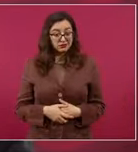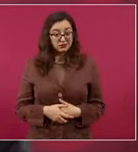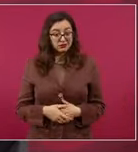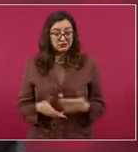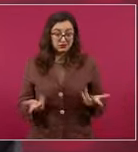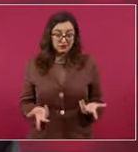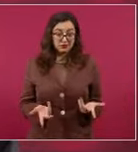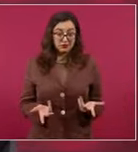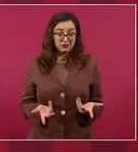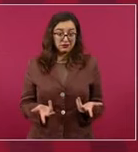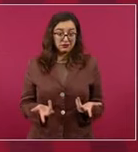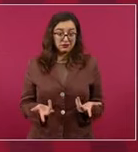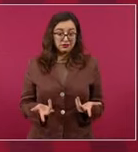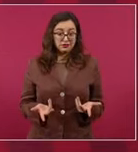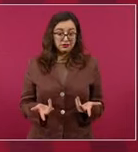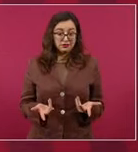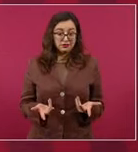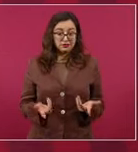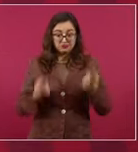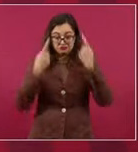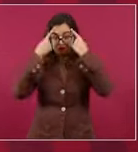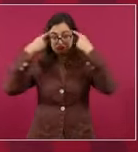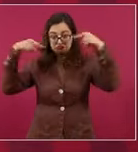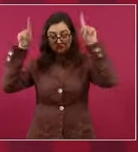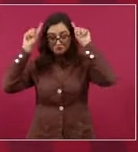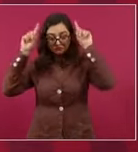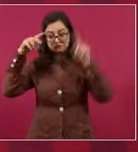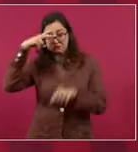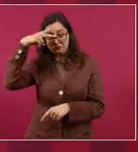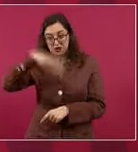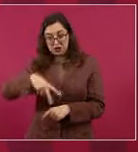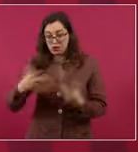con el apoyo de la Marina de México,